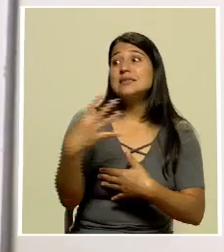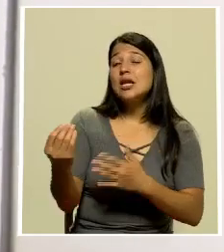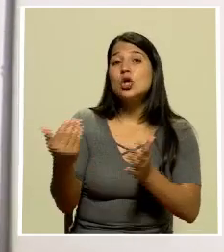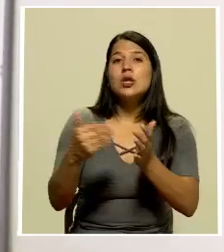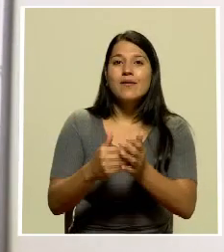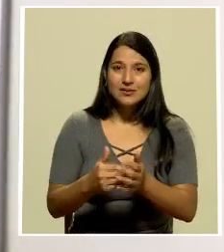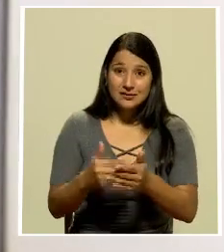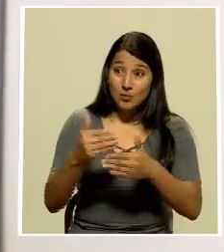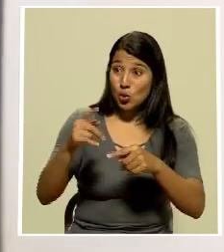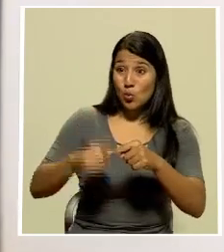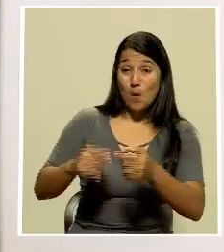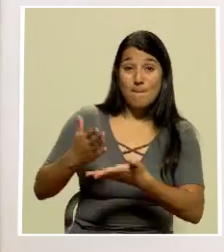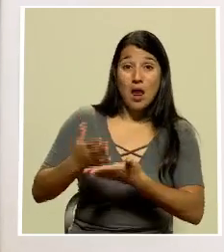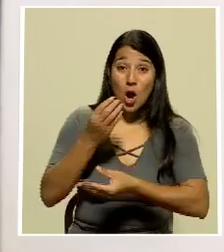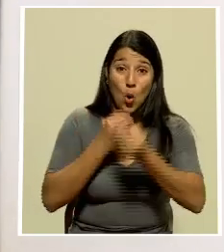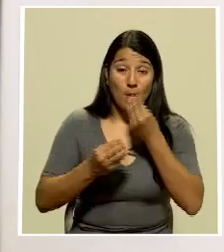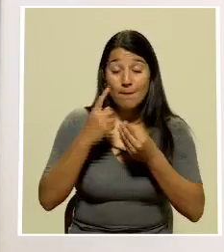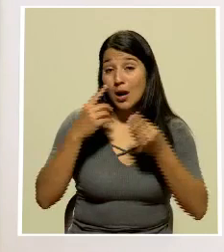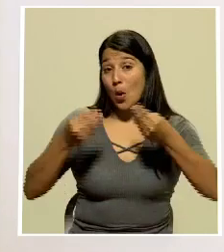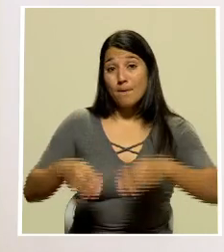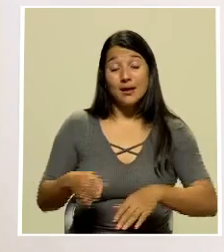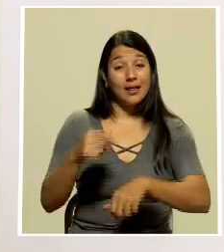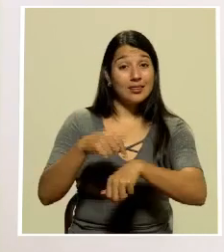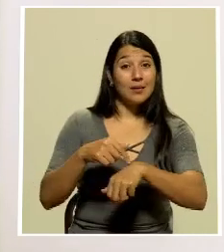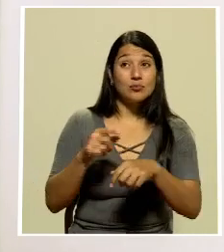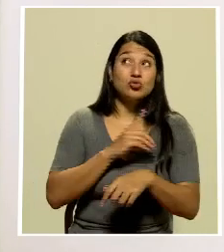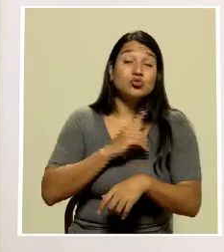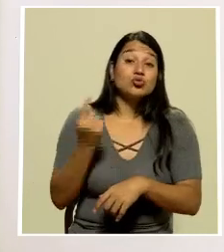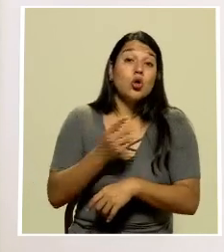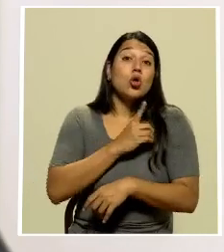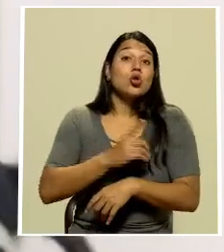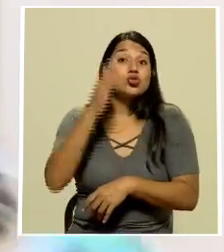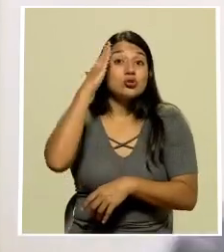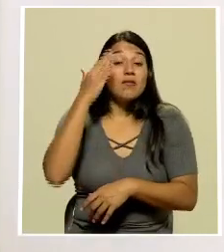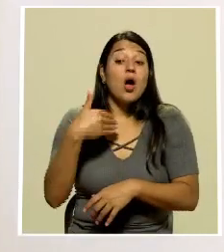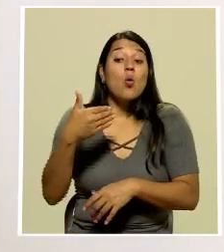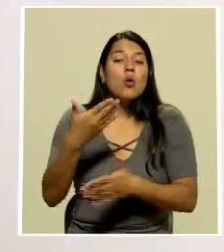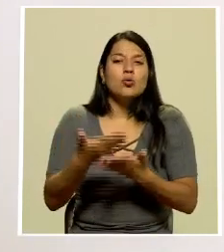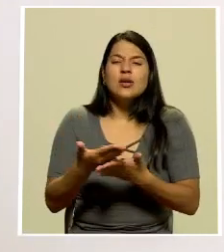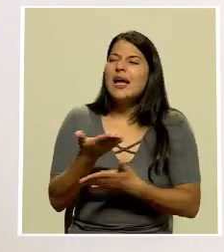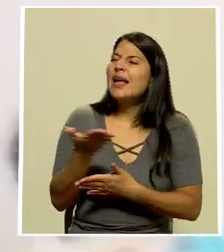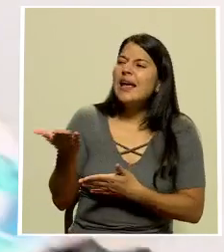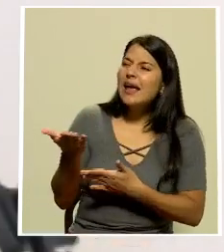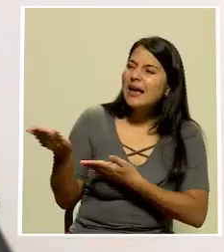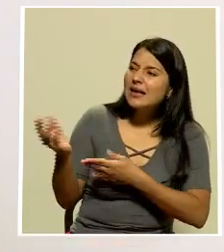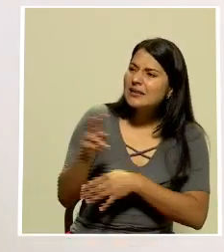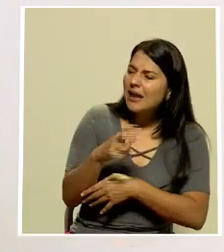comer para no perder tiempo. Y ahí no se sabe uno qué será, solo Dios sabrá hasta donde llegue uno. ¿Qué lleva o qué va a